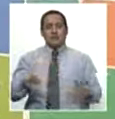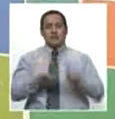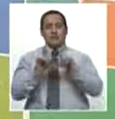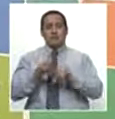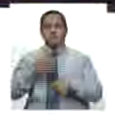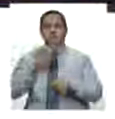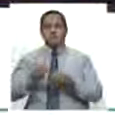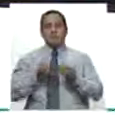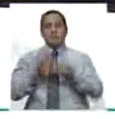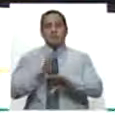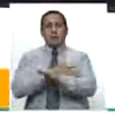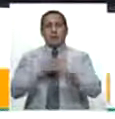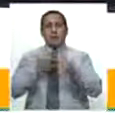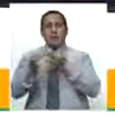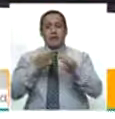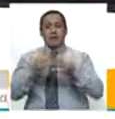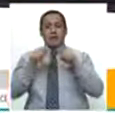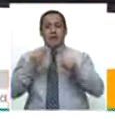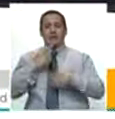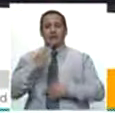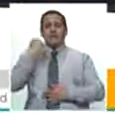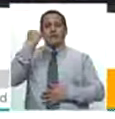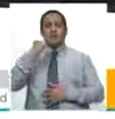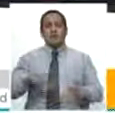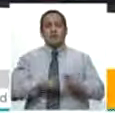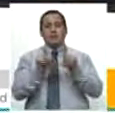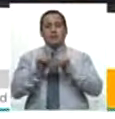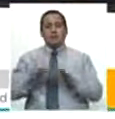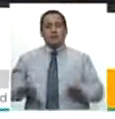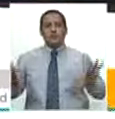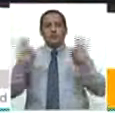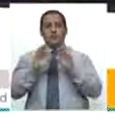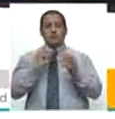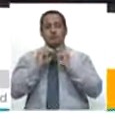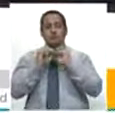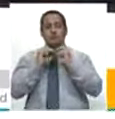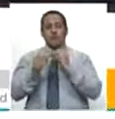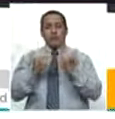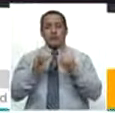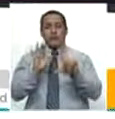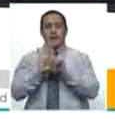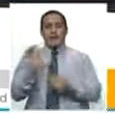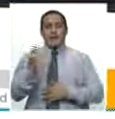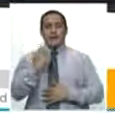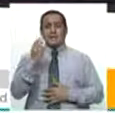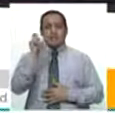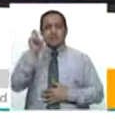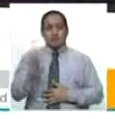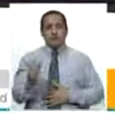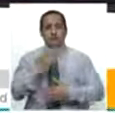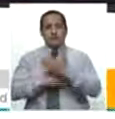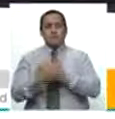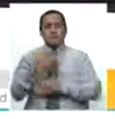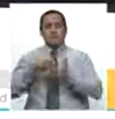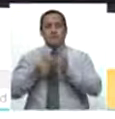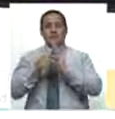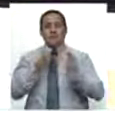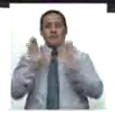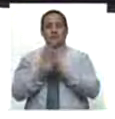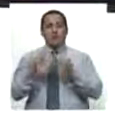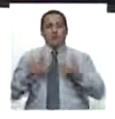que sí, claro que sí, porque, como les decía, es un derecho y también un principio que es rector de la Ley General de Personas con Discapacidad. O sea,